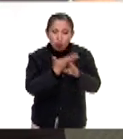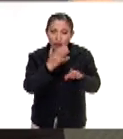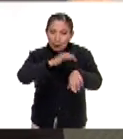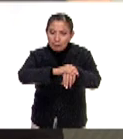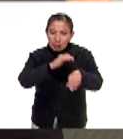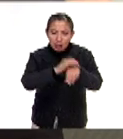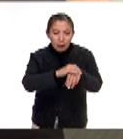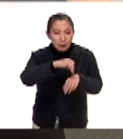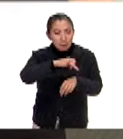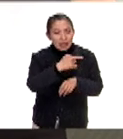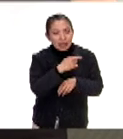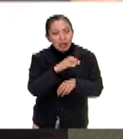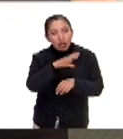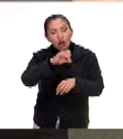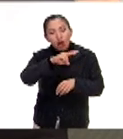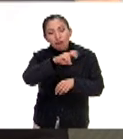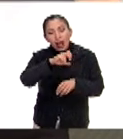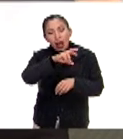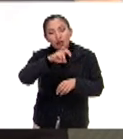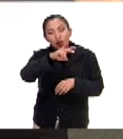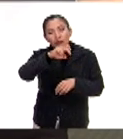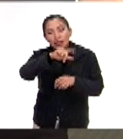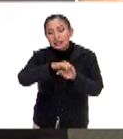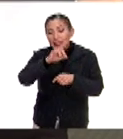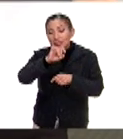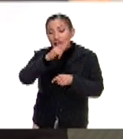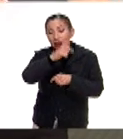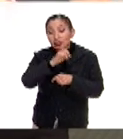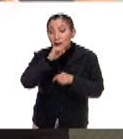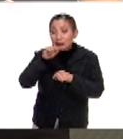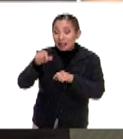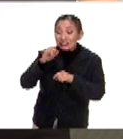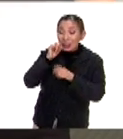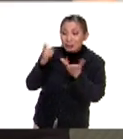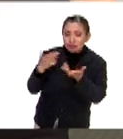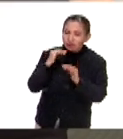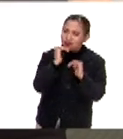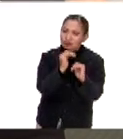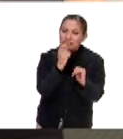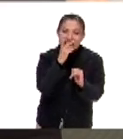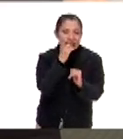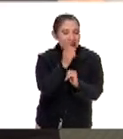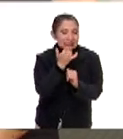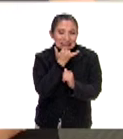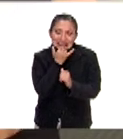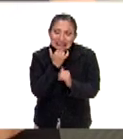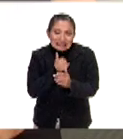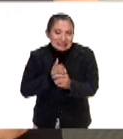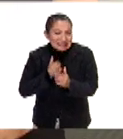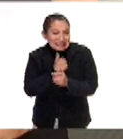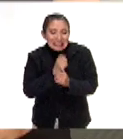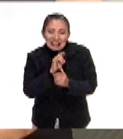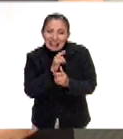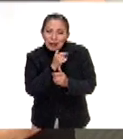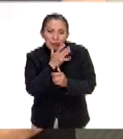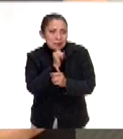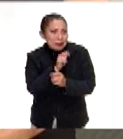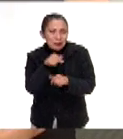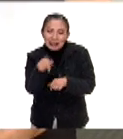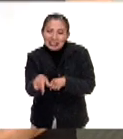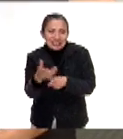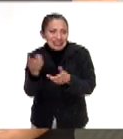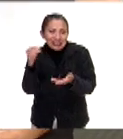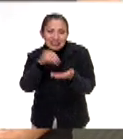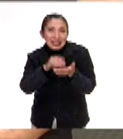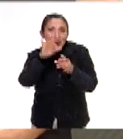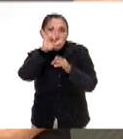amigo de Miguel Covarrubias y de Diego Rivera, y al mismo tiempo poner los límites y decir: lo siento mucho, Diego, pero no podemos